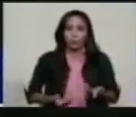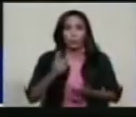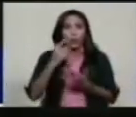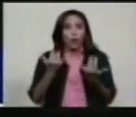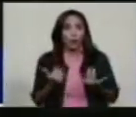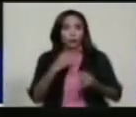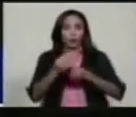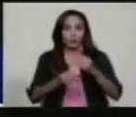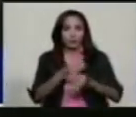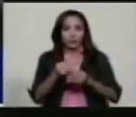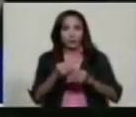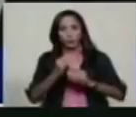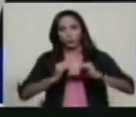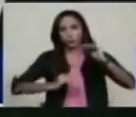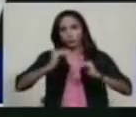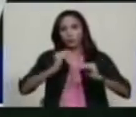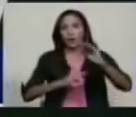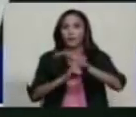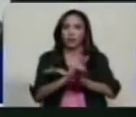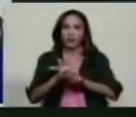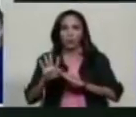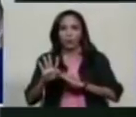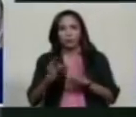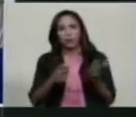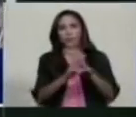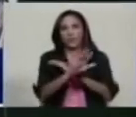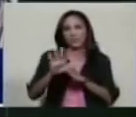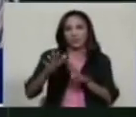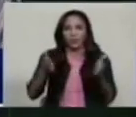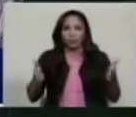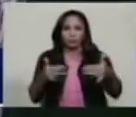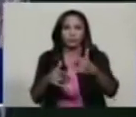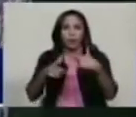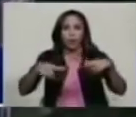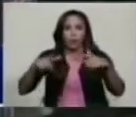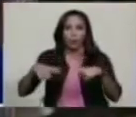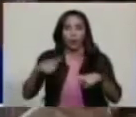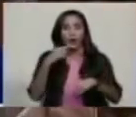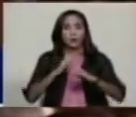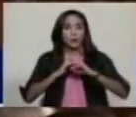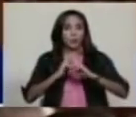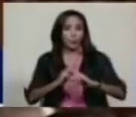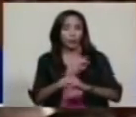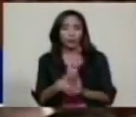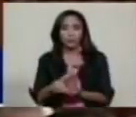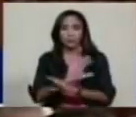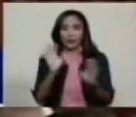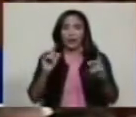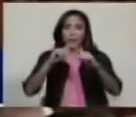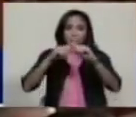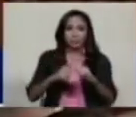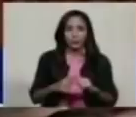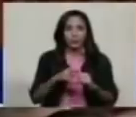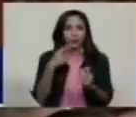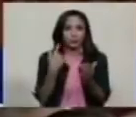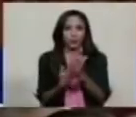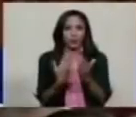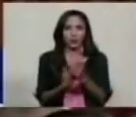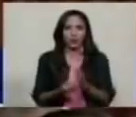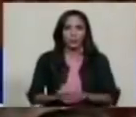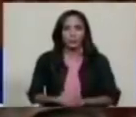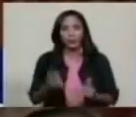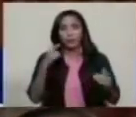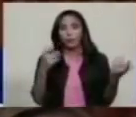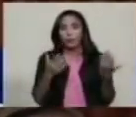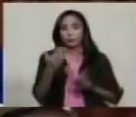que está en el orden de las 24 o 25 mil toneladas. Con esto le vamos a dar respuesta también significativa a los hermanos de